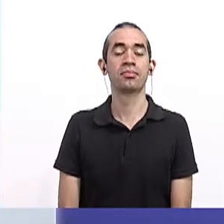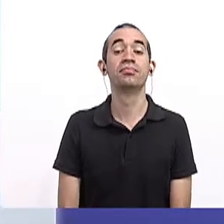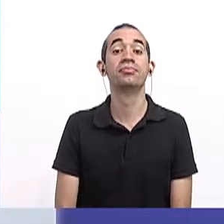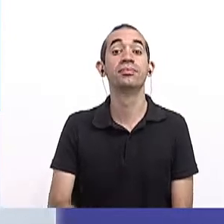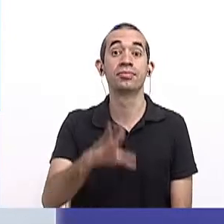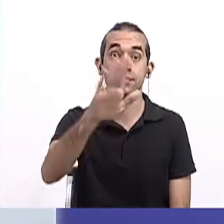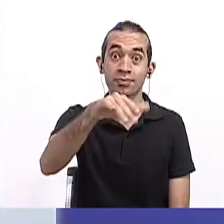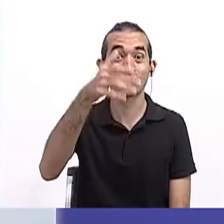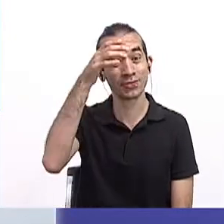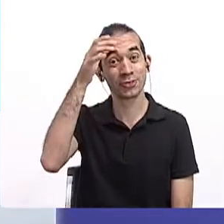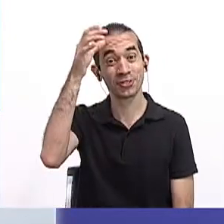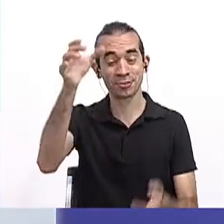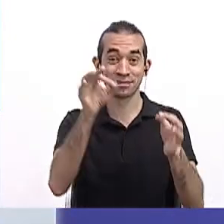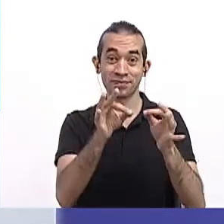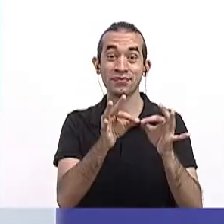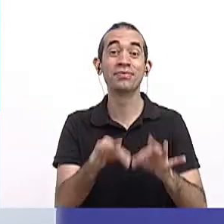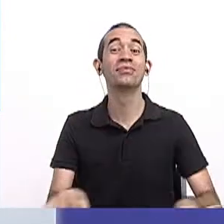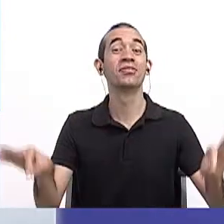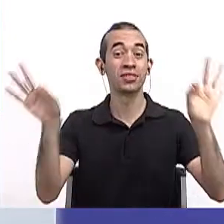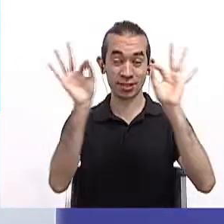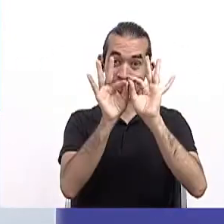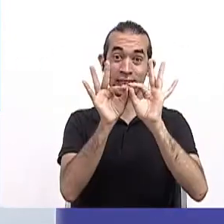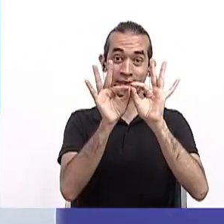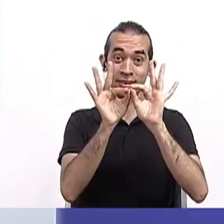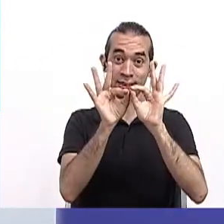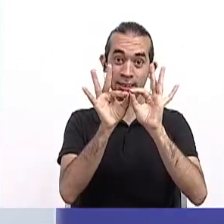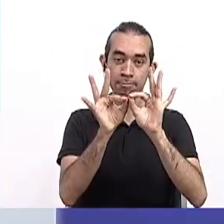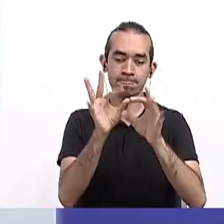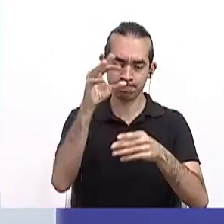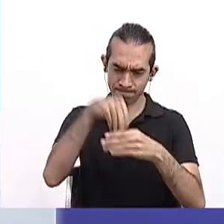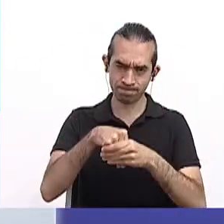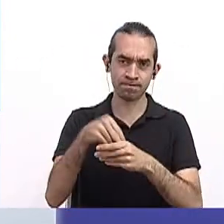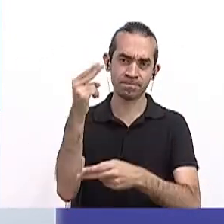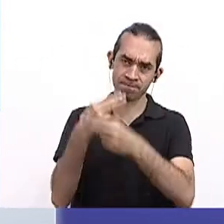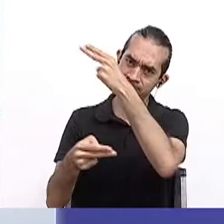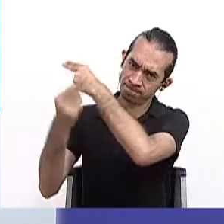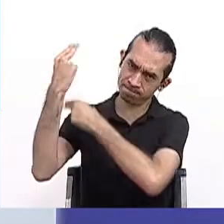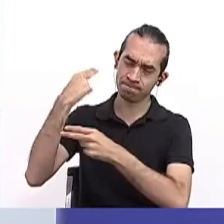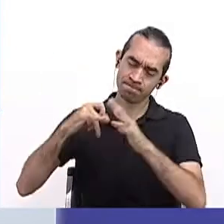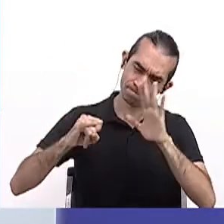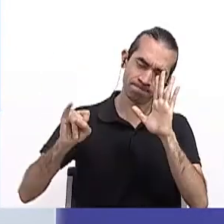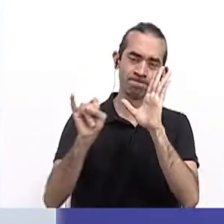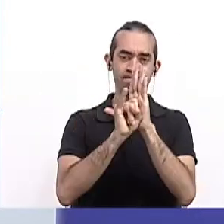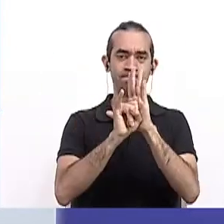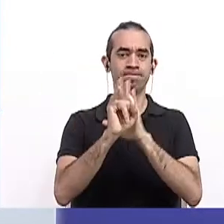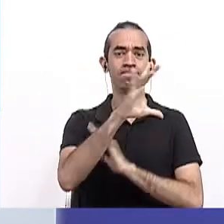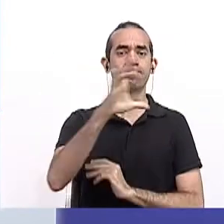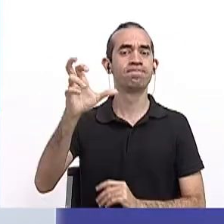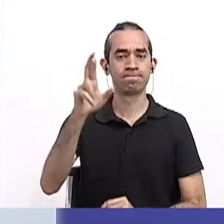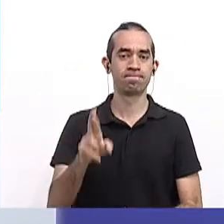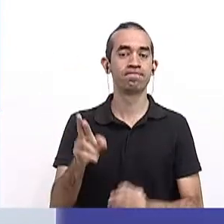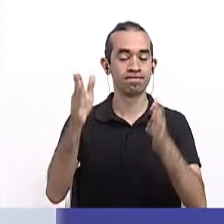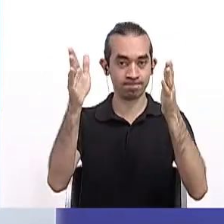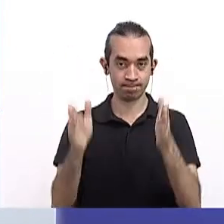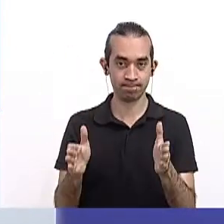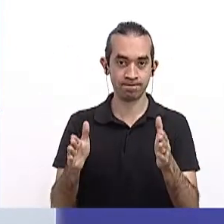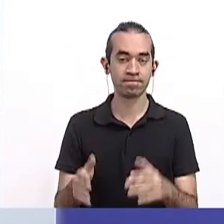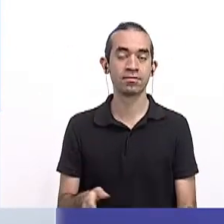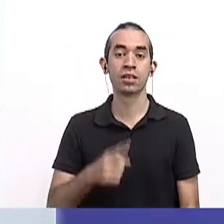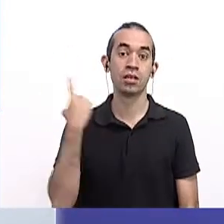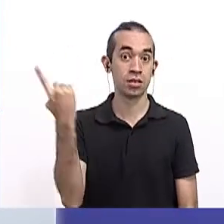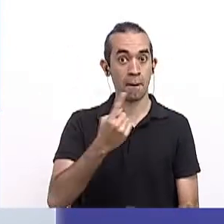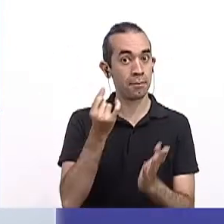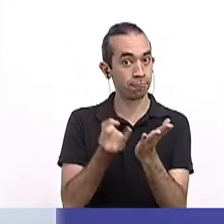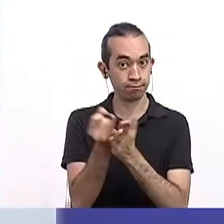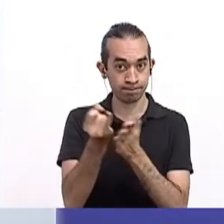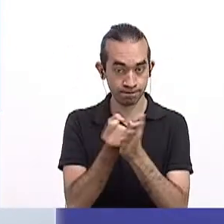La cultura es muy importante, es parte de nuestras raíces y nuestra identidad como costarricenses. Así que siempre investiguen y